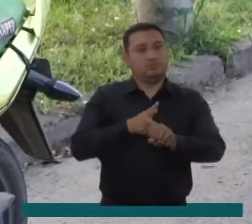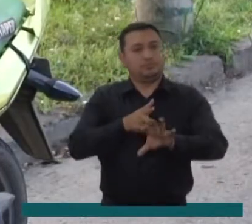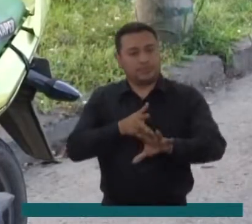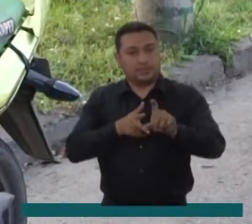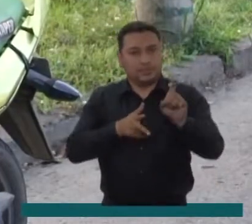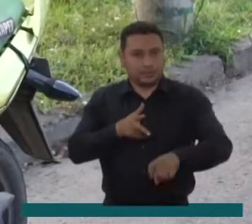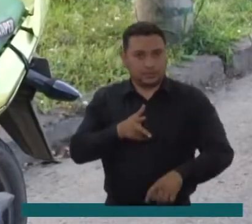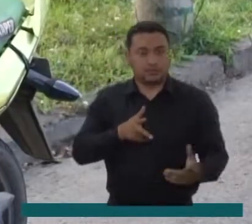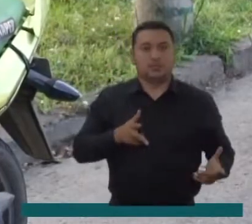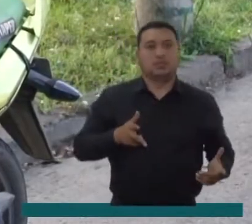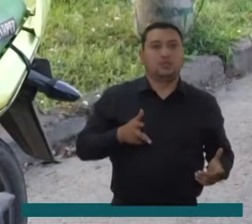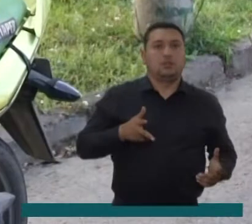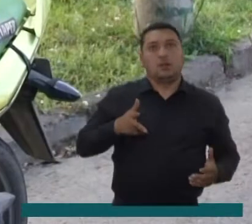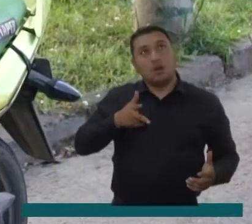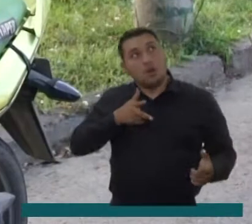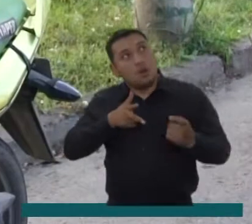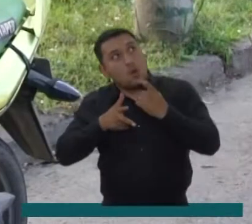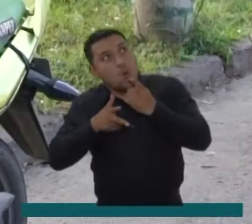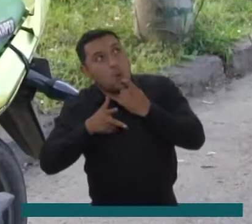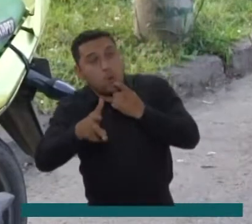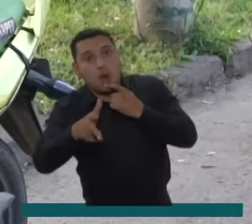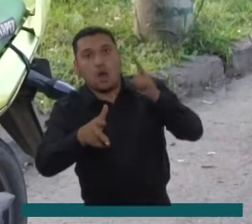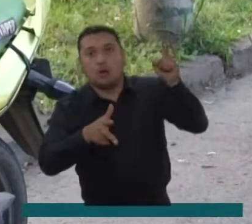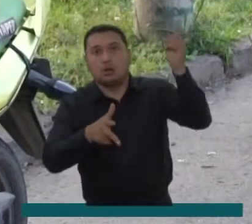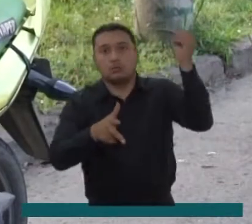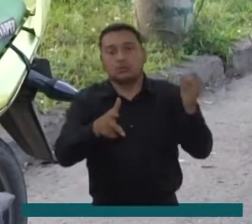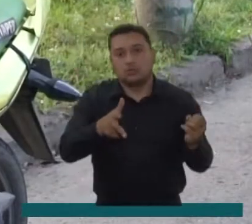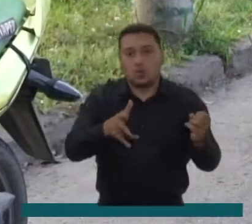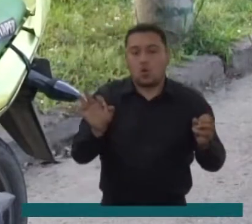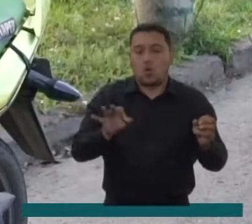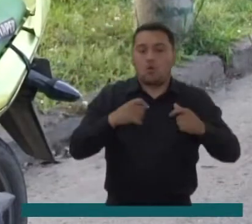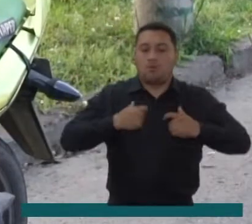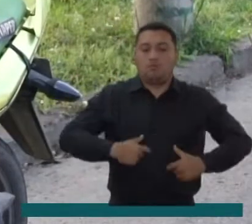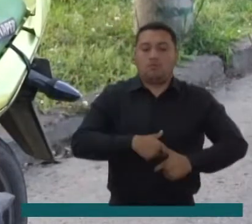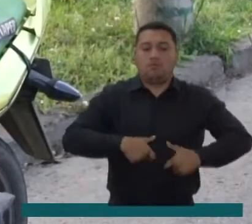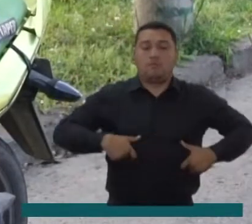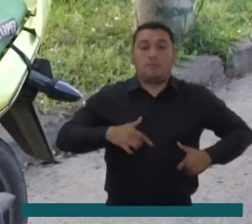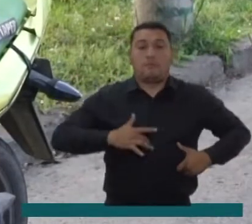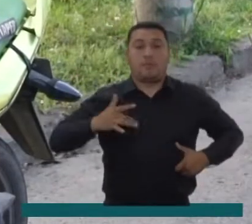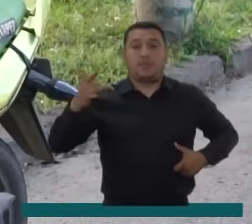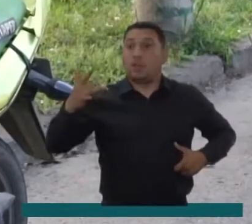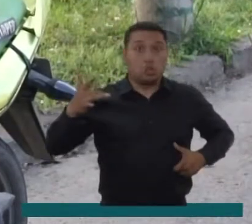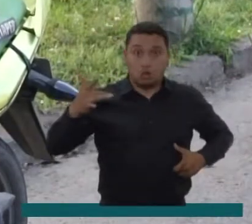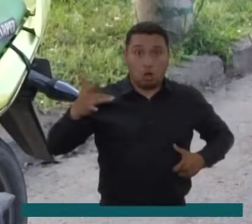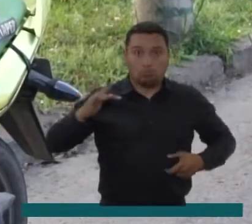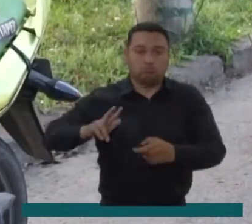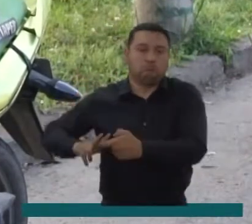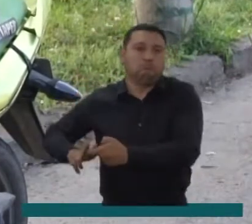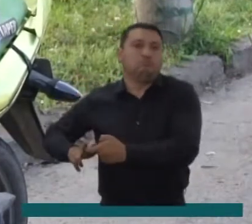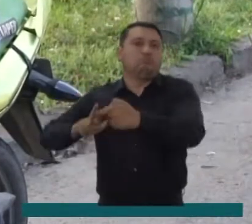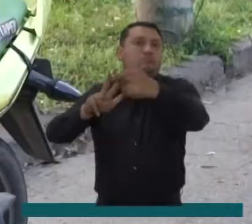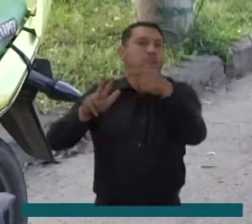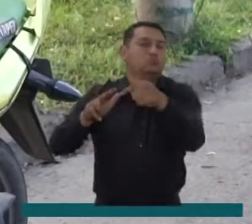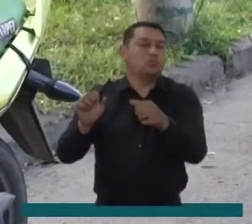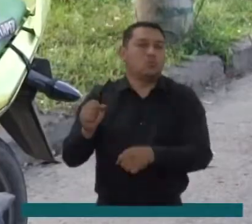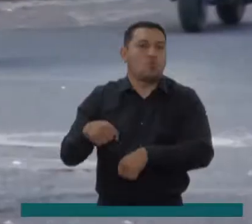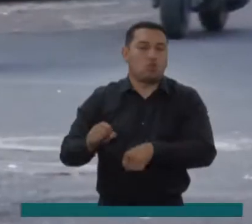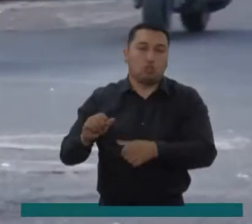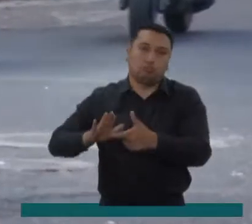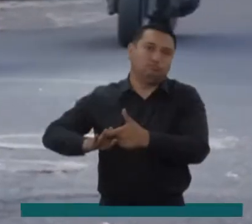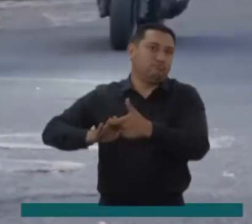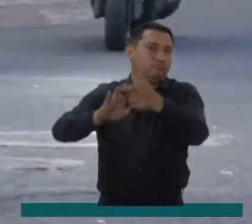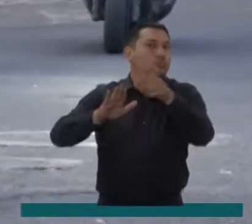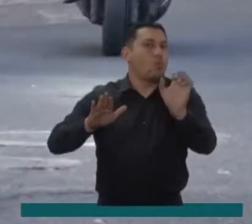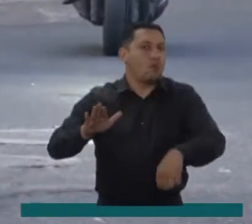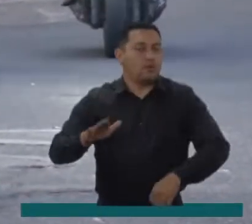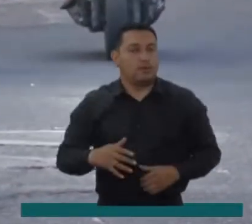No llevar a luces encendidas las 24 horas y no tener una prenda reflectiva también. El vehículo será inmovilizado.